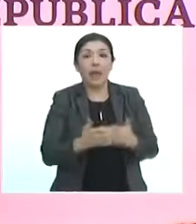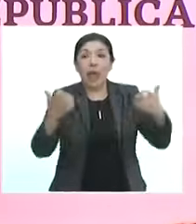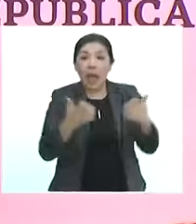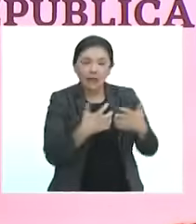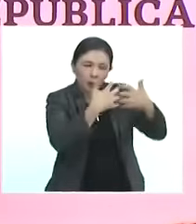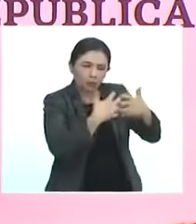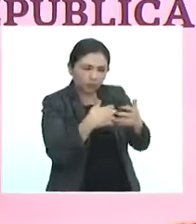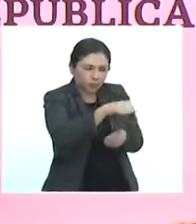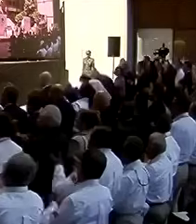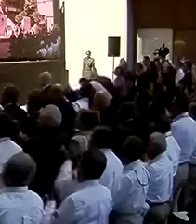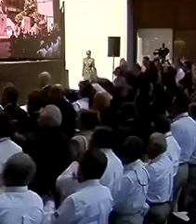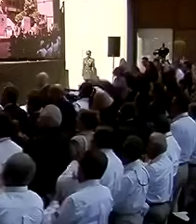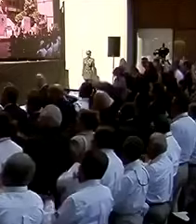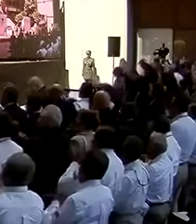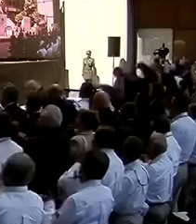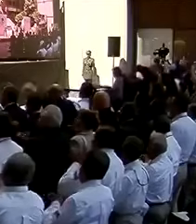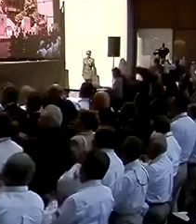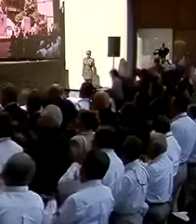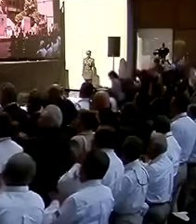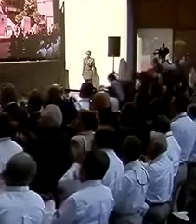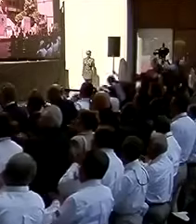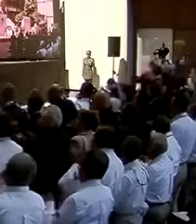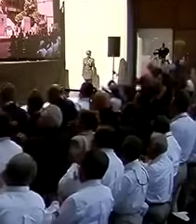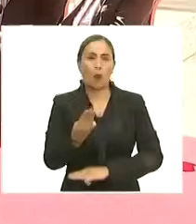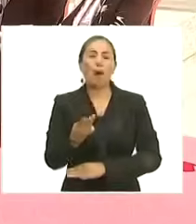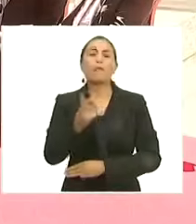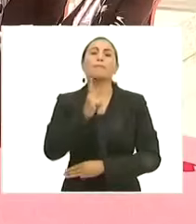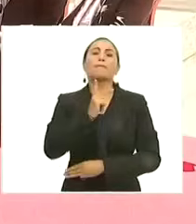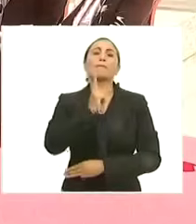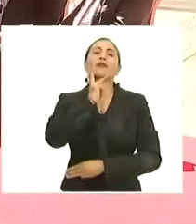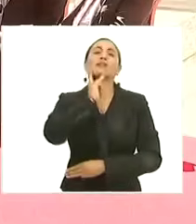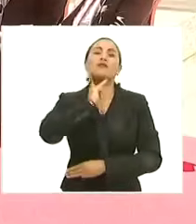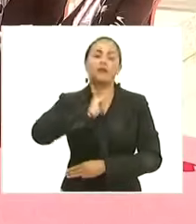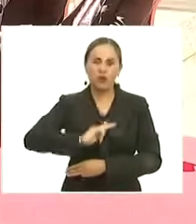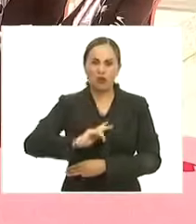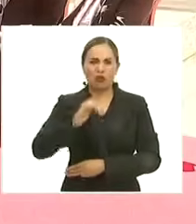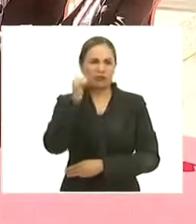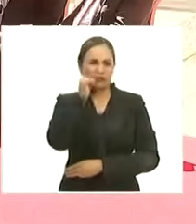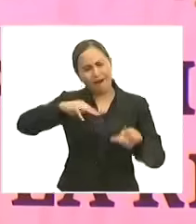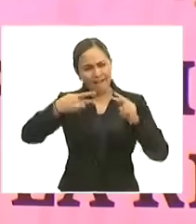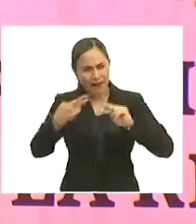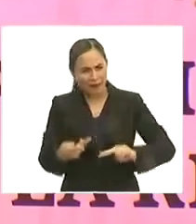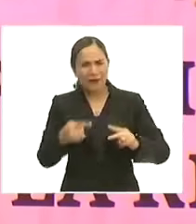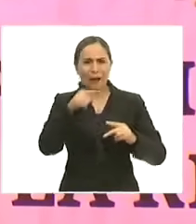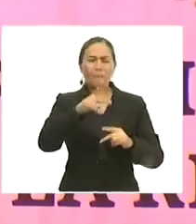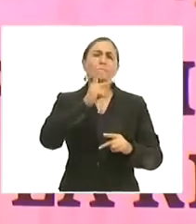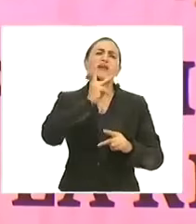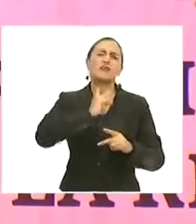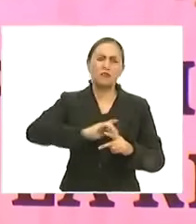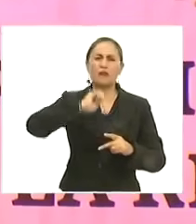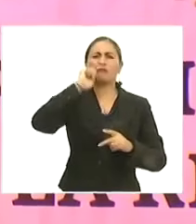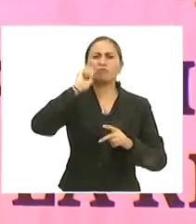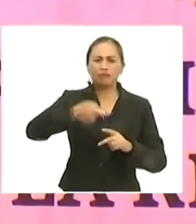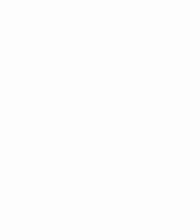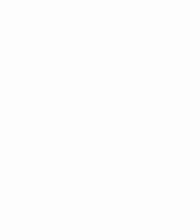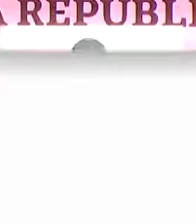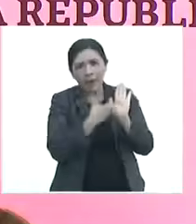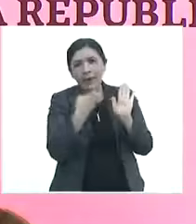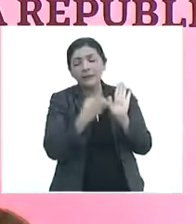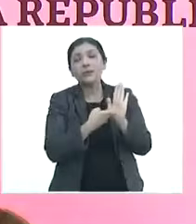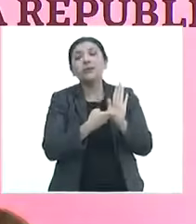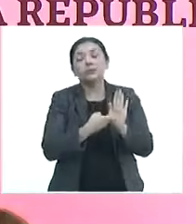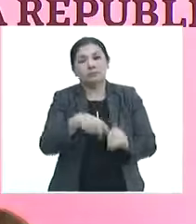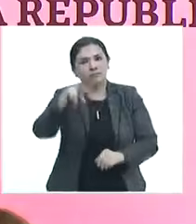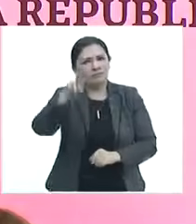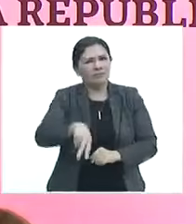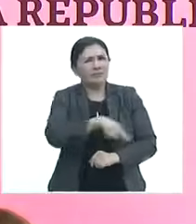se ha reducido la deuda de Pemex, dijo que es de 94 mil millones de dólares y agregó. Es